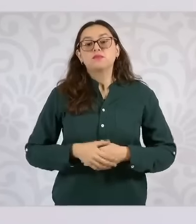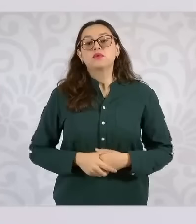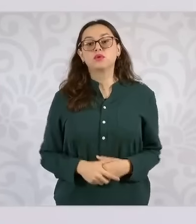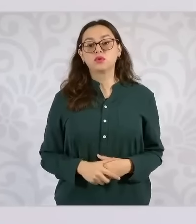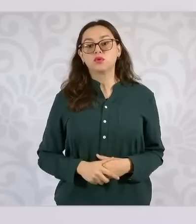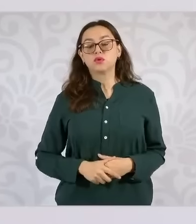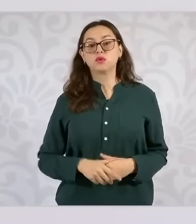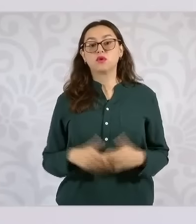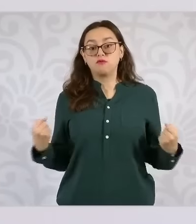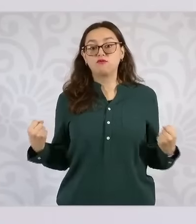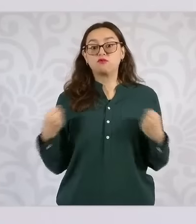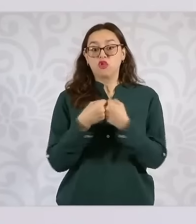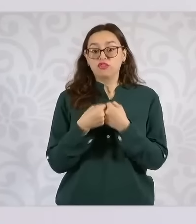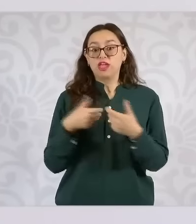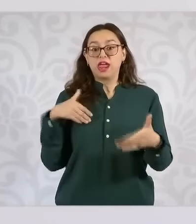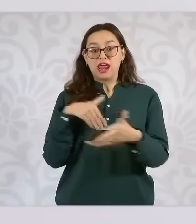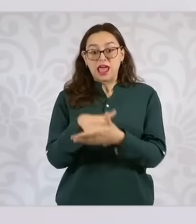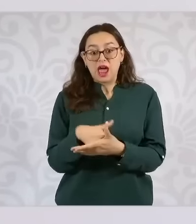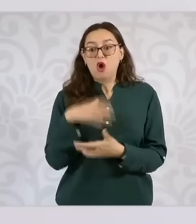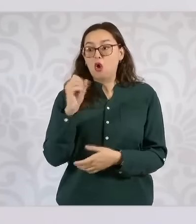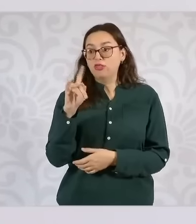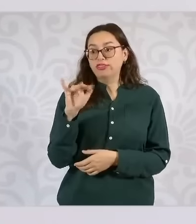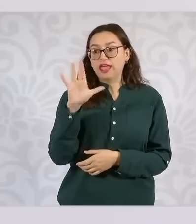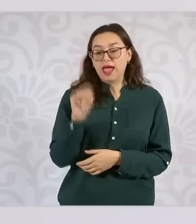el cruce fronterizo de Otay 2,